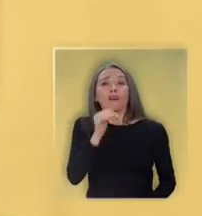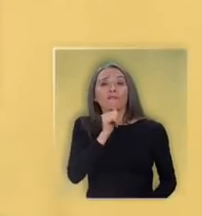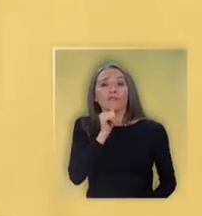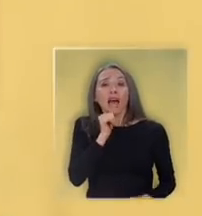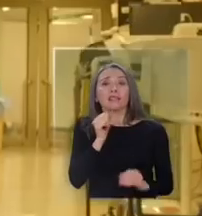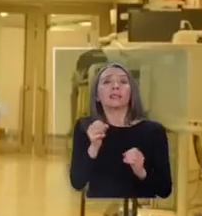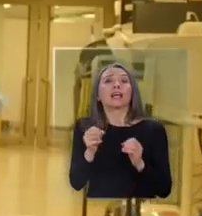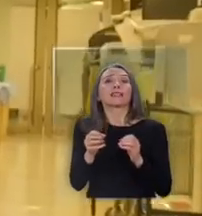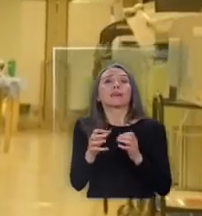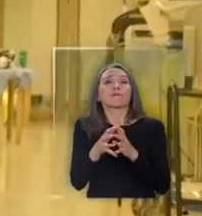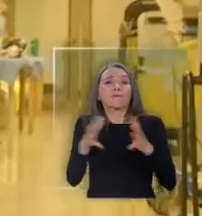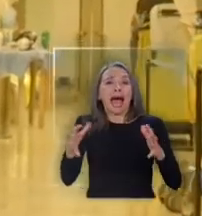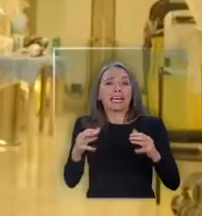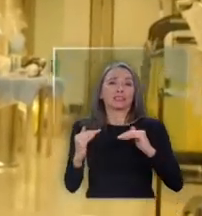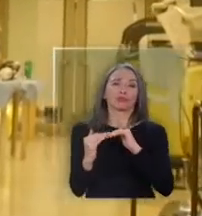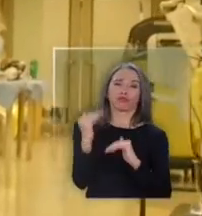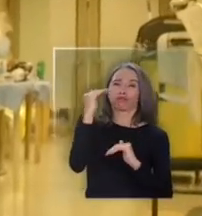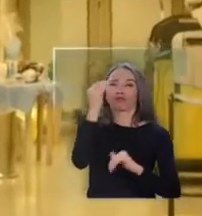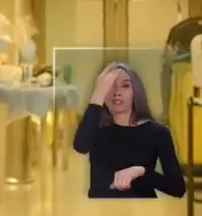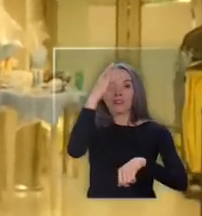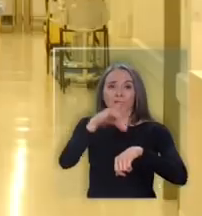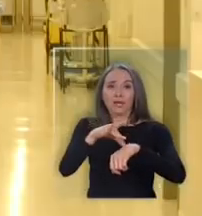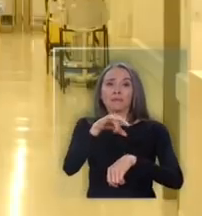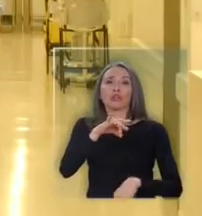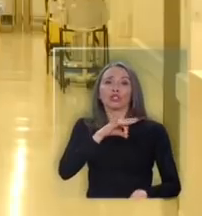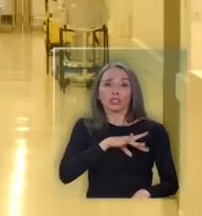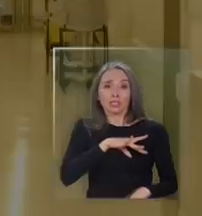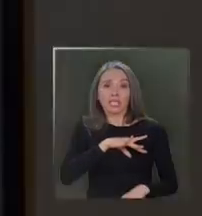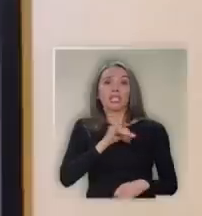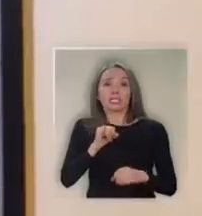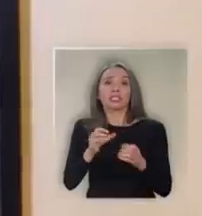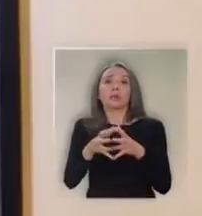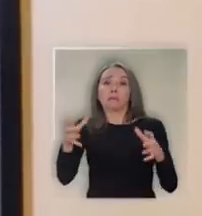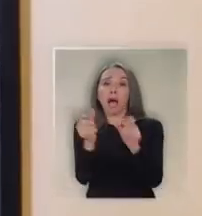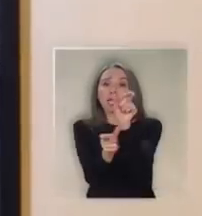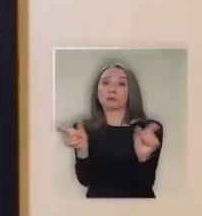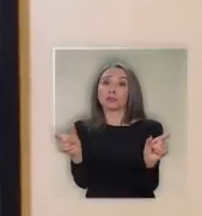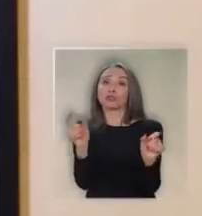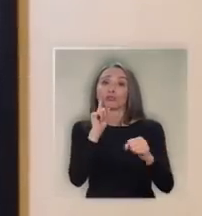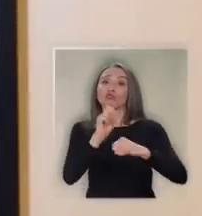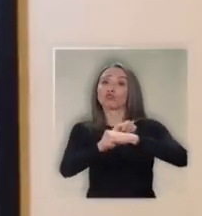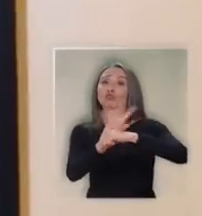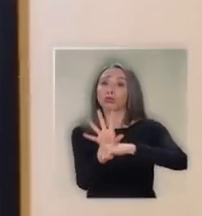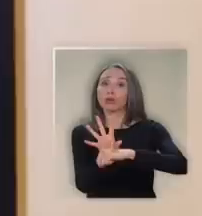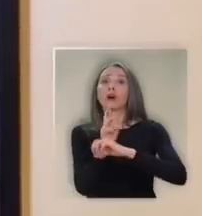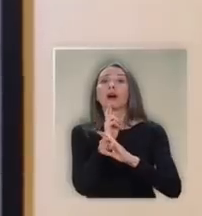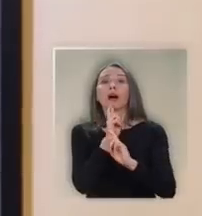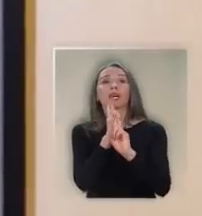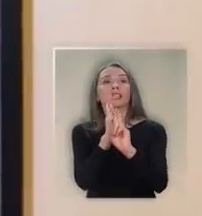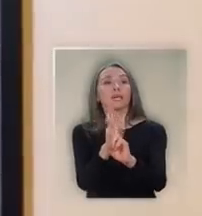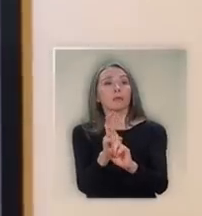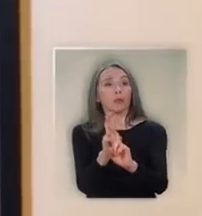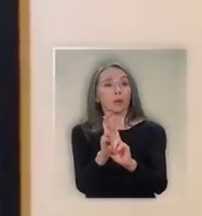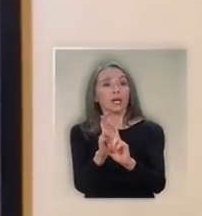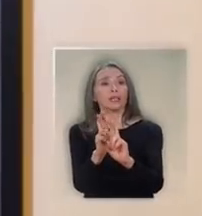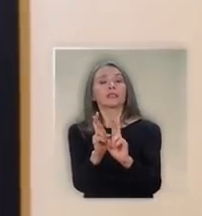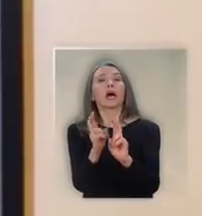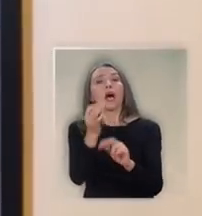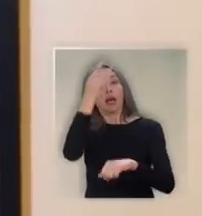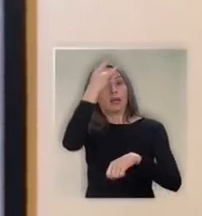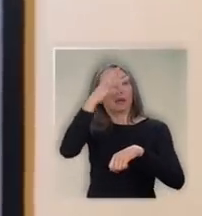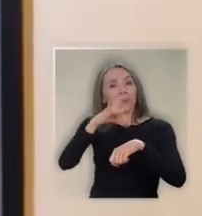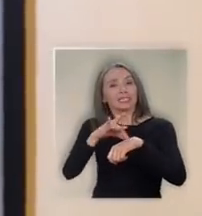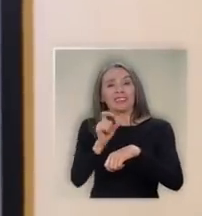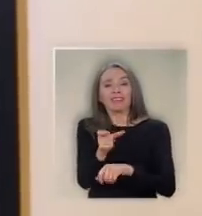el pic de la enfermedad y que los casos en nuestro país han aumentado. Hasta ahora la respuesta desde el punto de vista del manejo de los